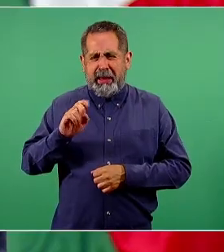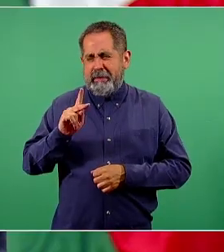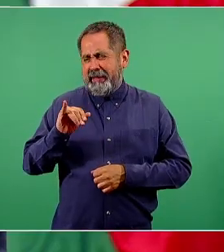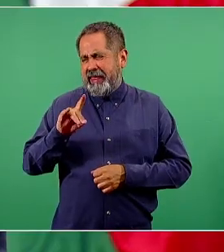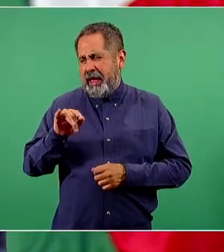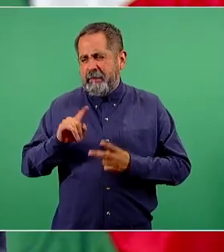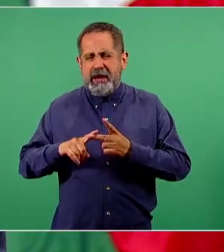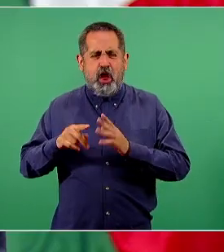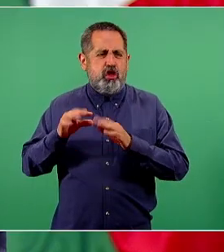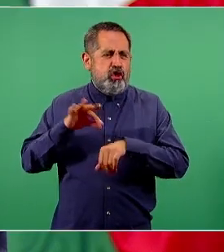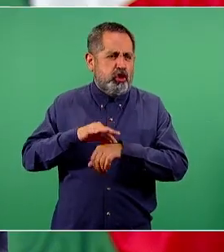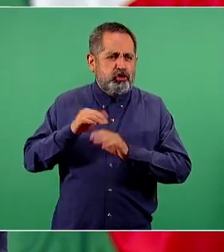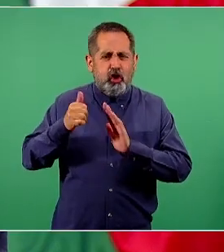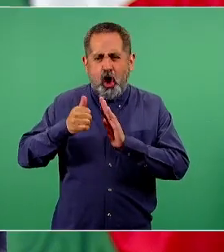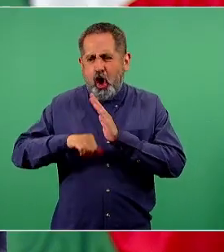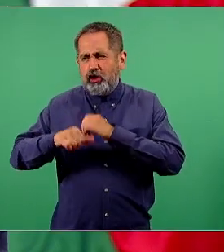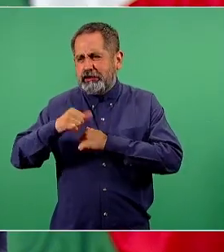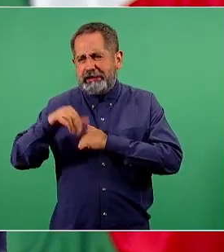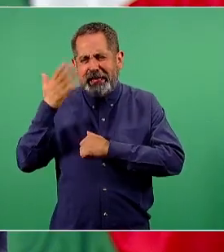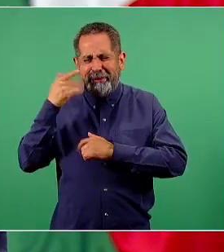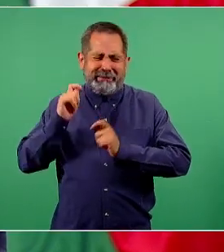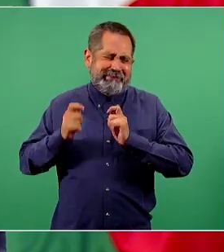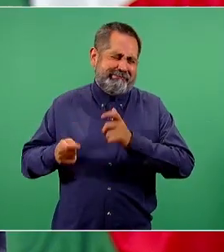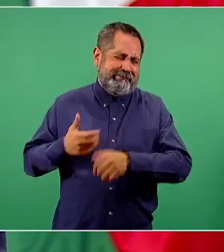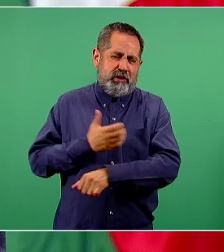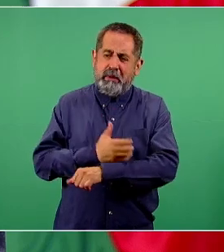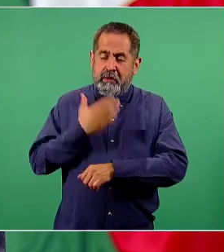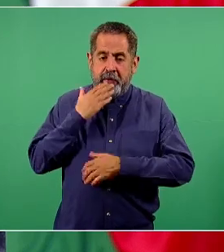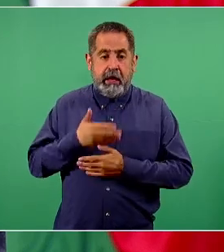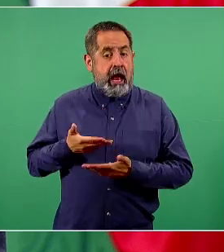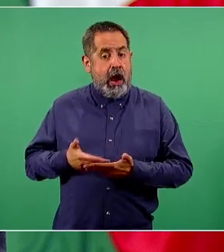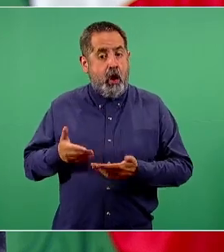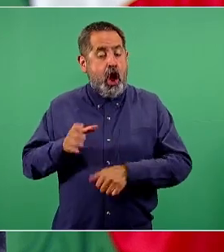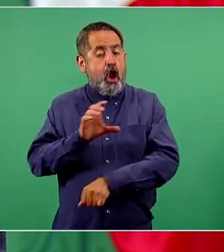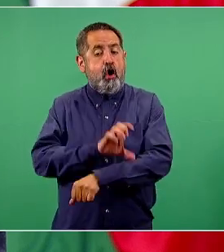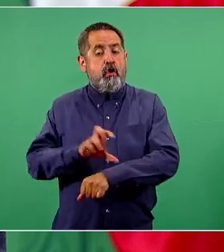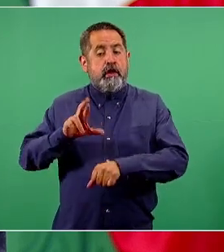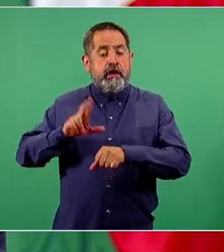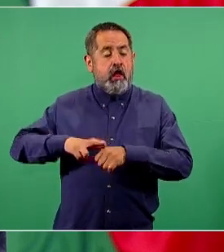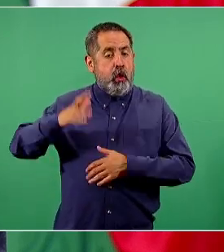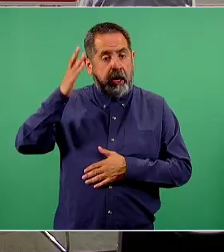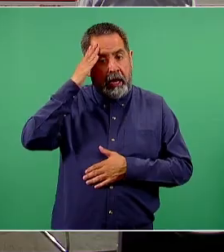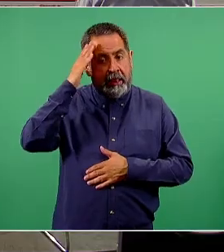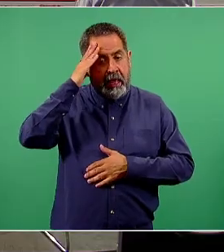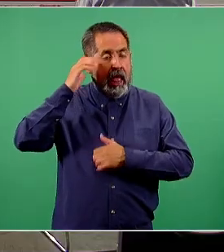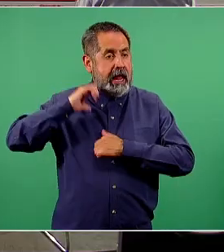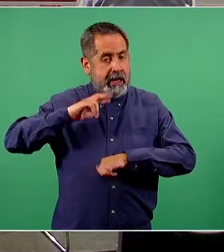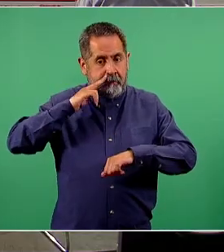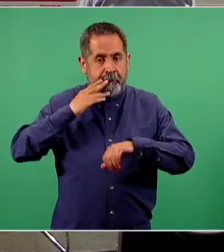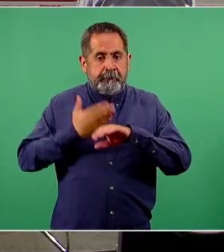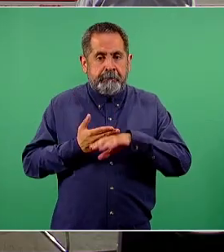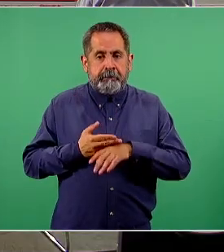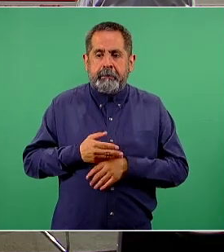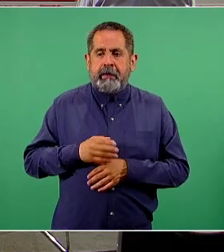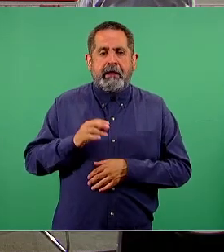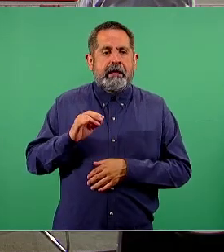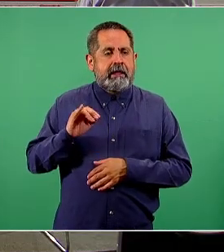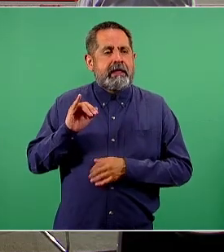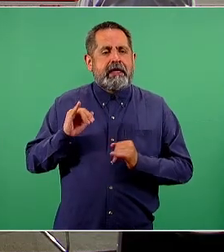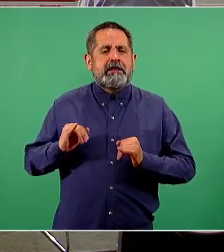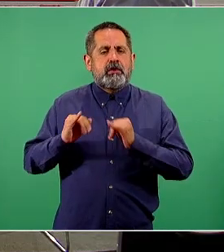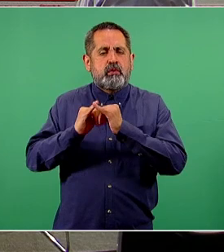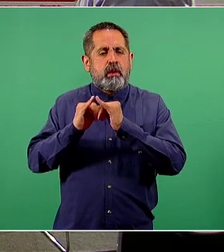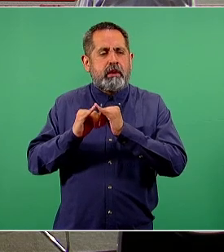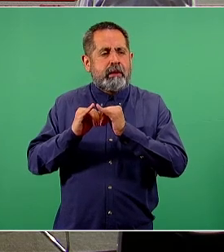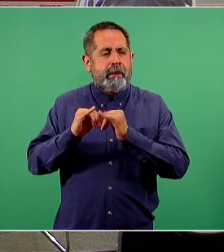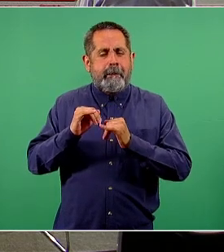y un colega excepcional. Y hoy tenemos el privilegio de que es el coordinador médico general del Instituto de Salud para el Bienestar.